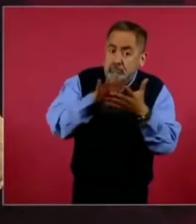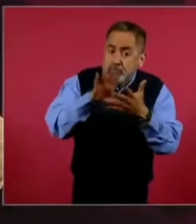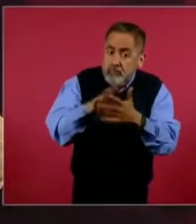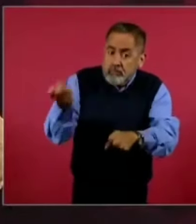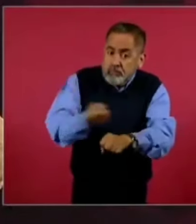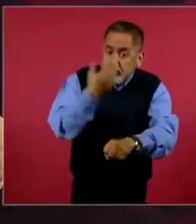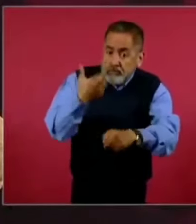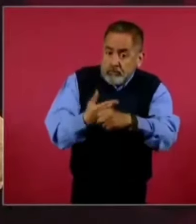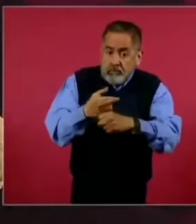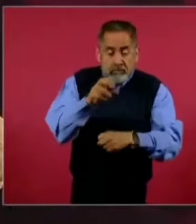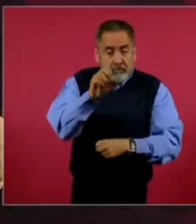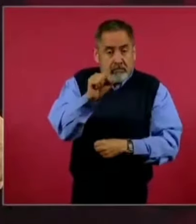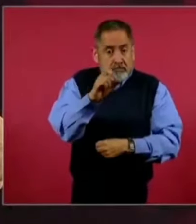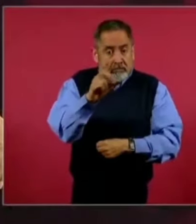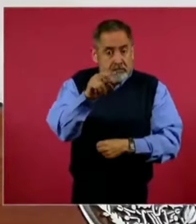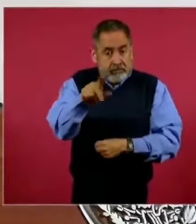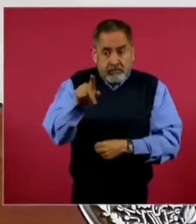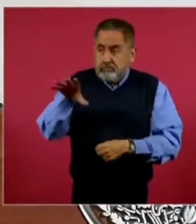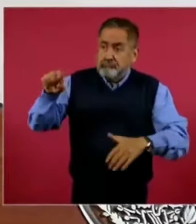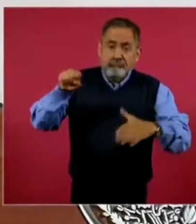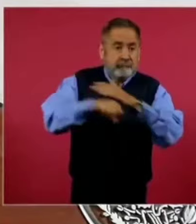secretario de la Defensa